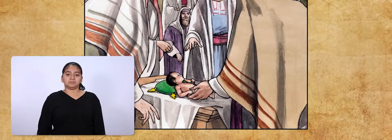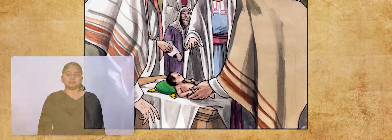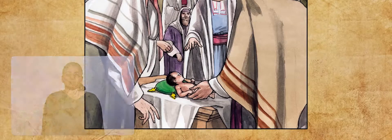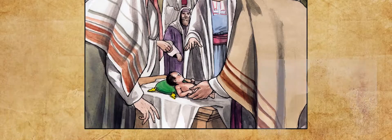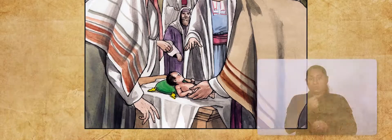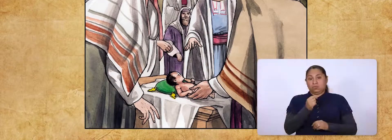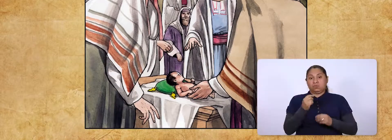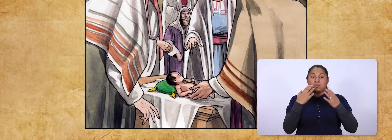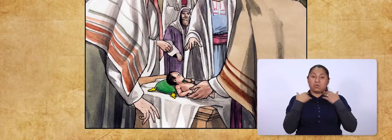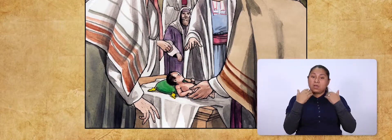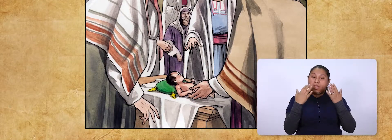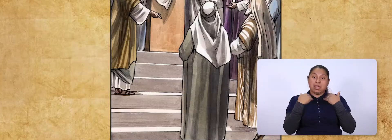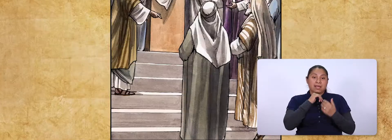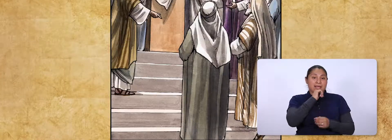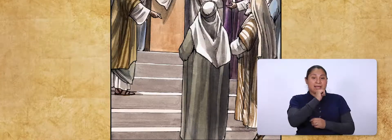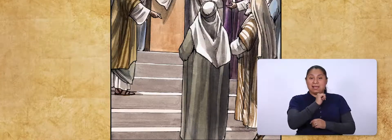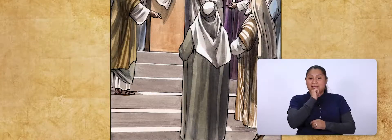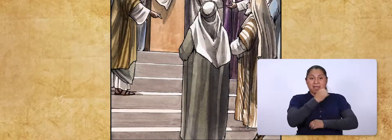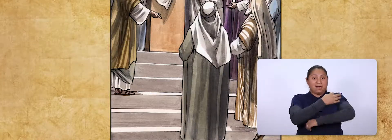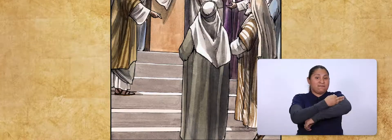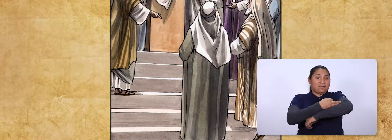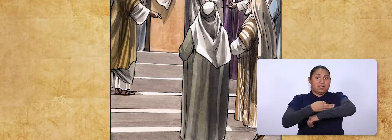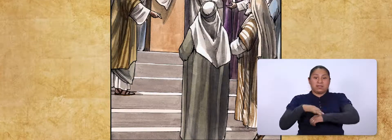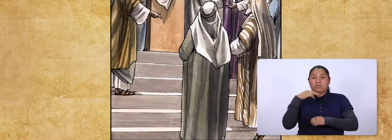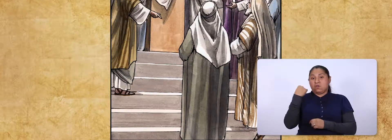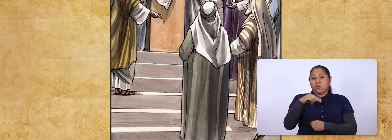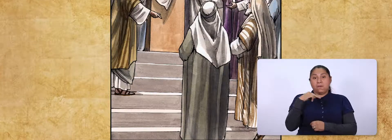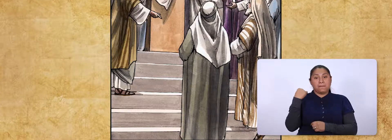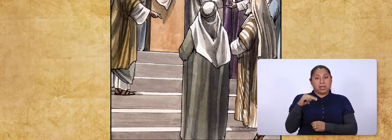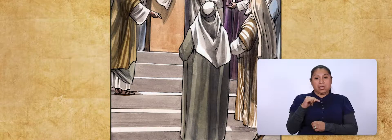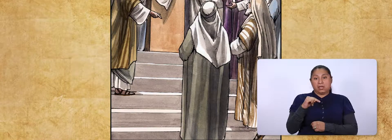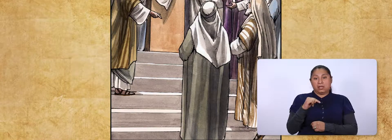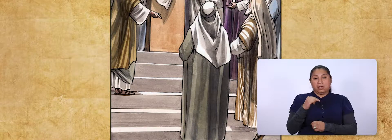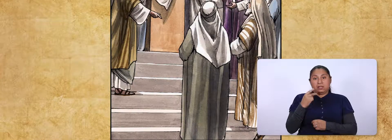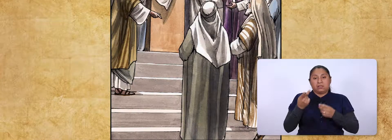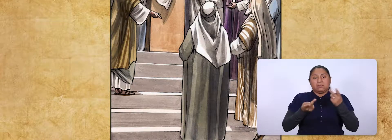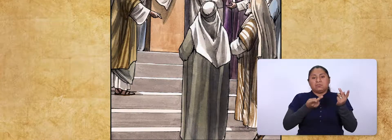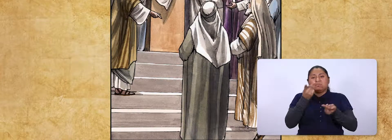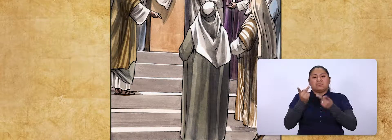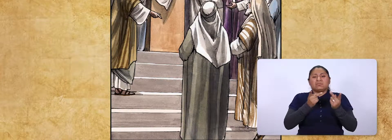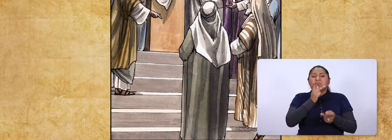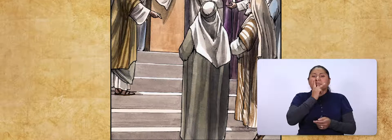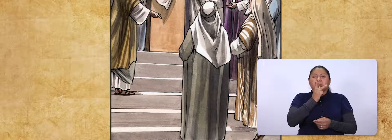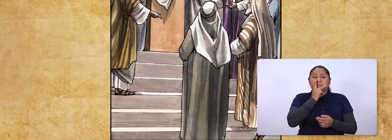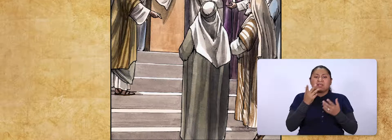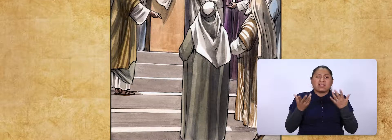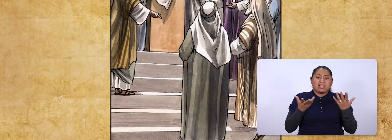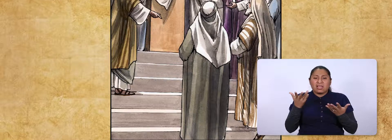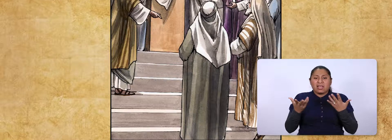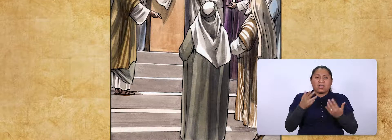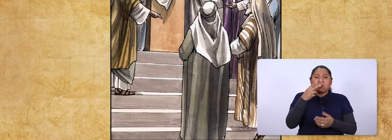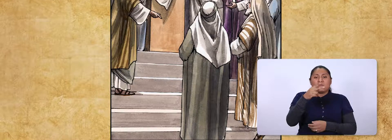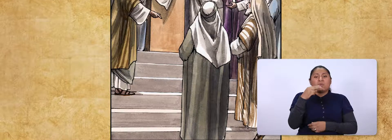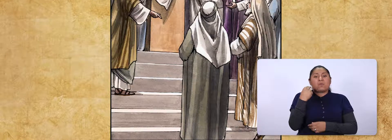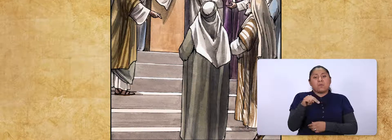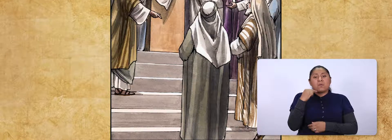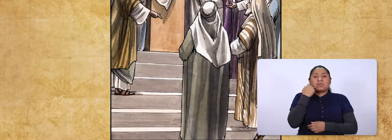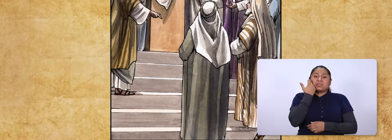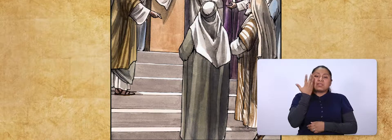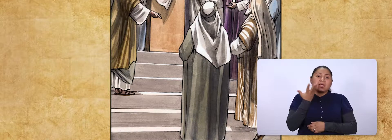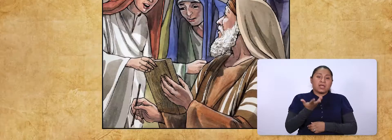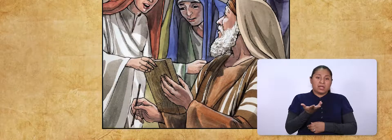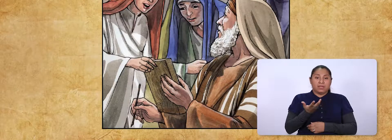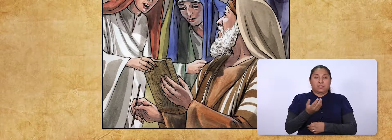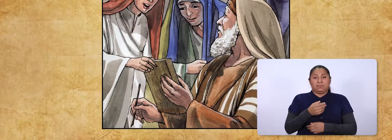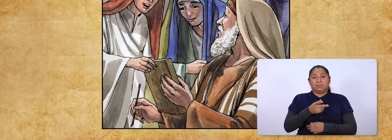familia con ese nombre. Entonces preguntaron por señas al padre del niño para saber qué nombre quería ponerle.